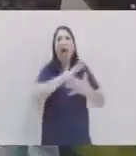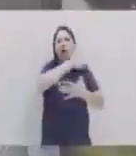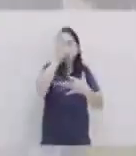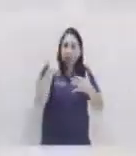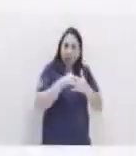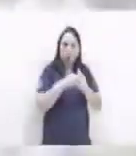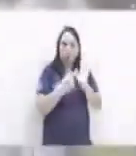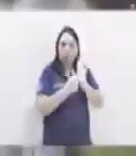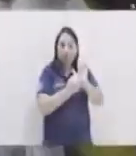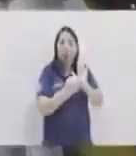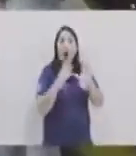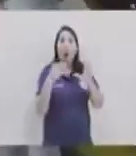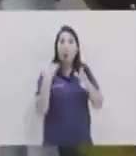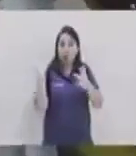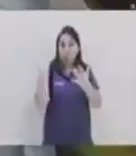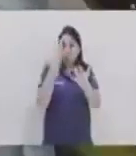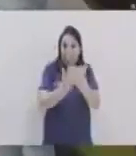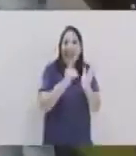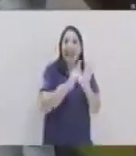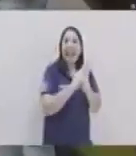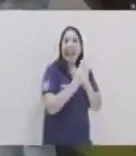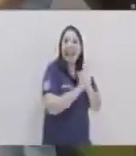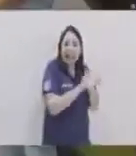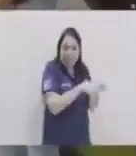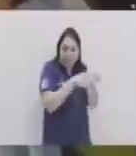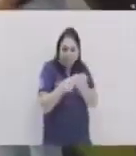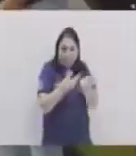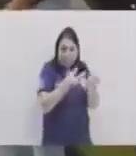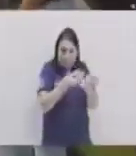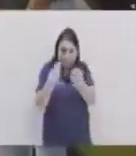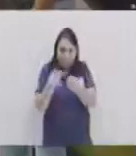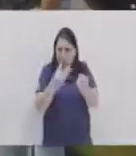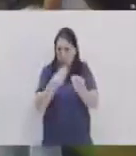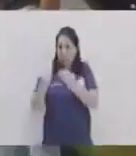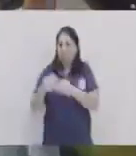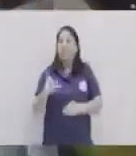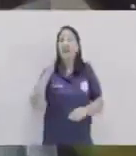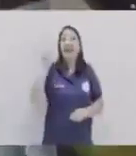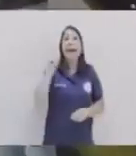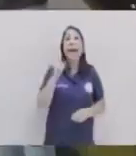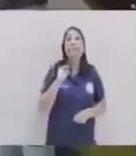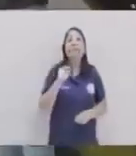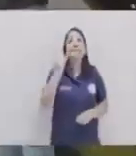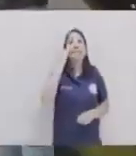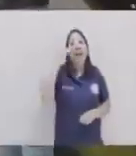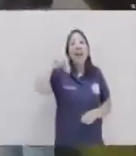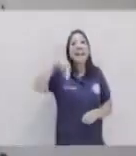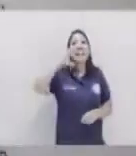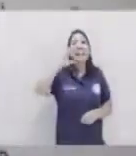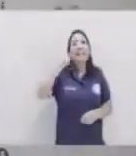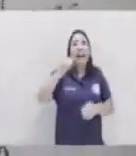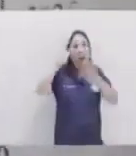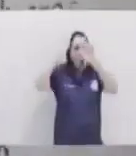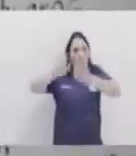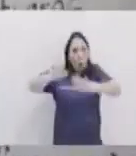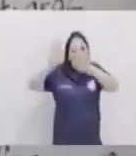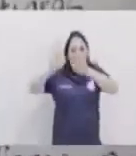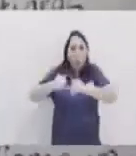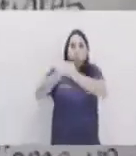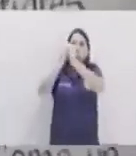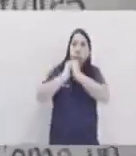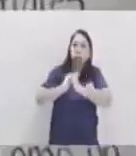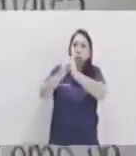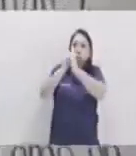cómo concebían sus dioses. Tenemos acá de la literatura inca, oración primera al hacedor. Raíz del ser,